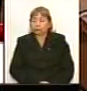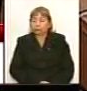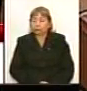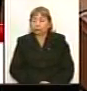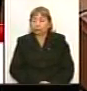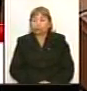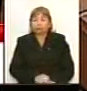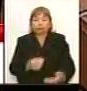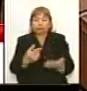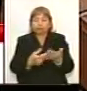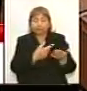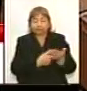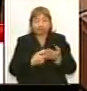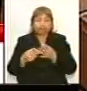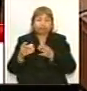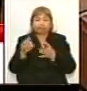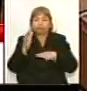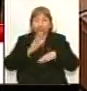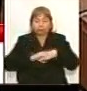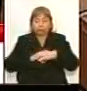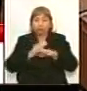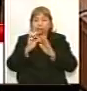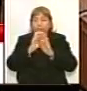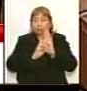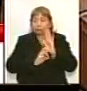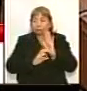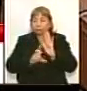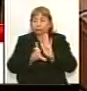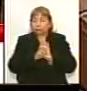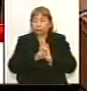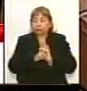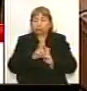Debate y aprobación del predictamen recaído en el proyecto de ley